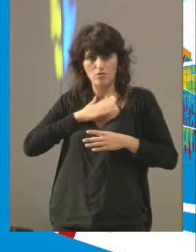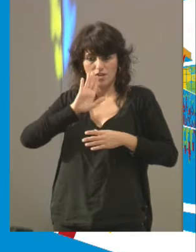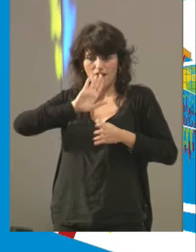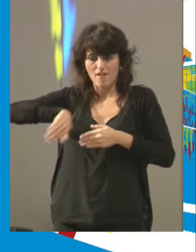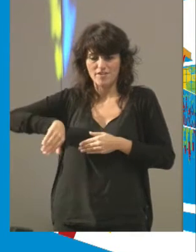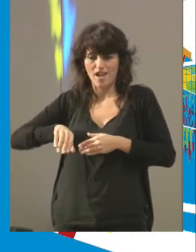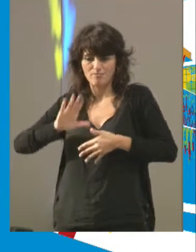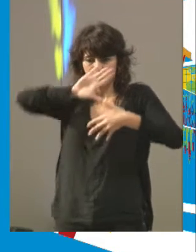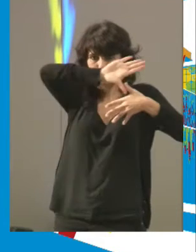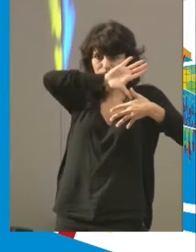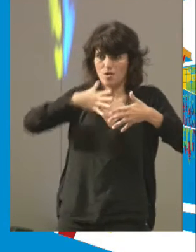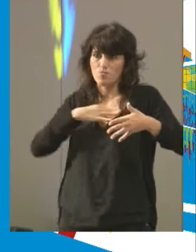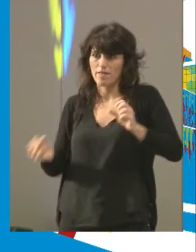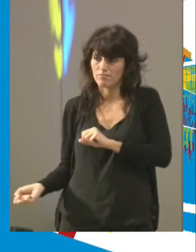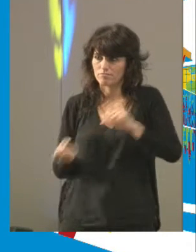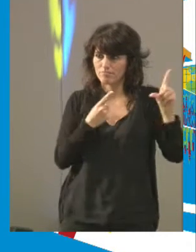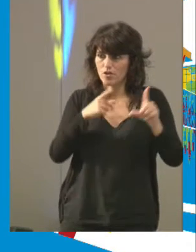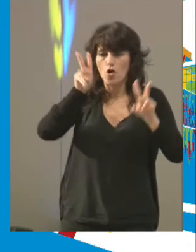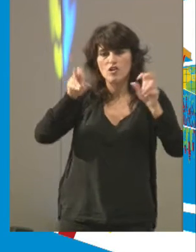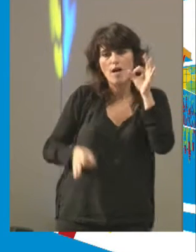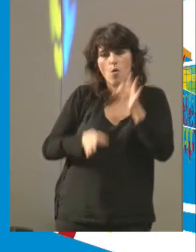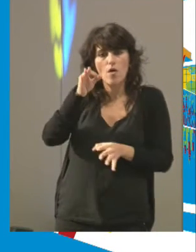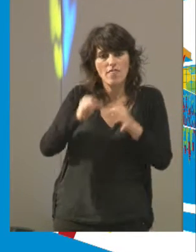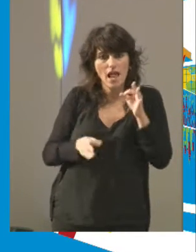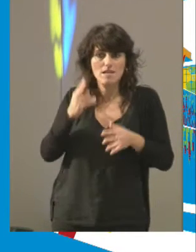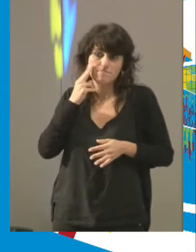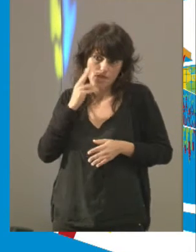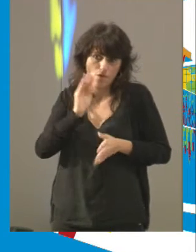el charco. Trabajemos en temas policiales, dan miedo a veces, pero...